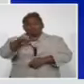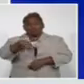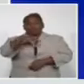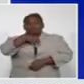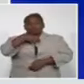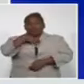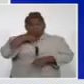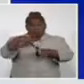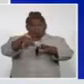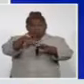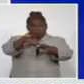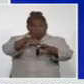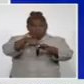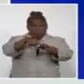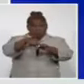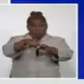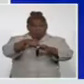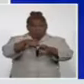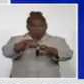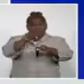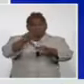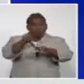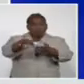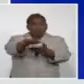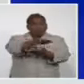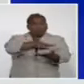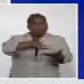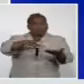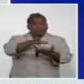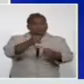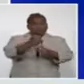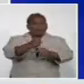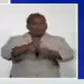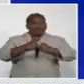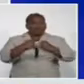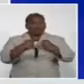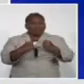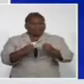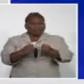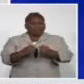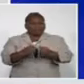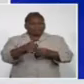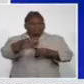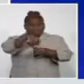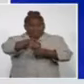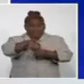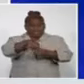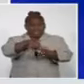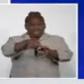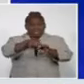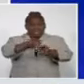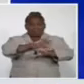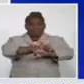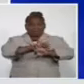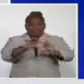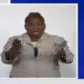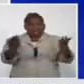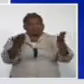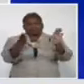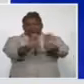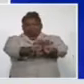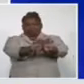de la Juventud, que fue un evento comunitario que se trabajó fuerte por este territorio, pues ya lleva varios días cerrado como